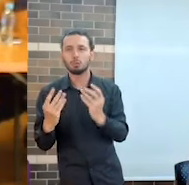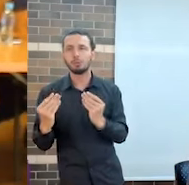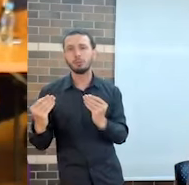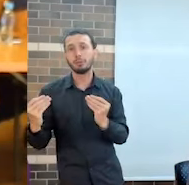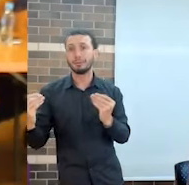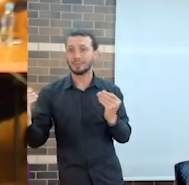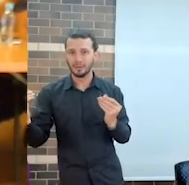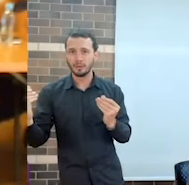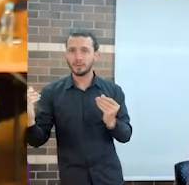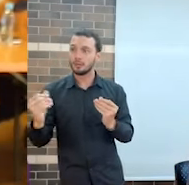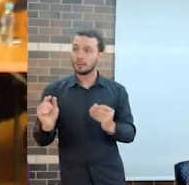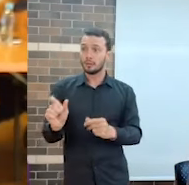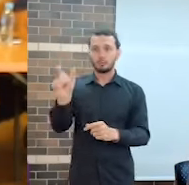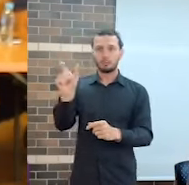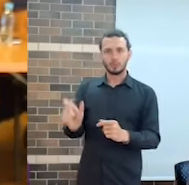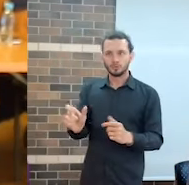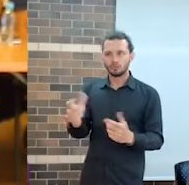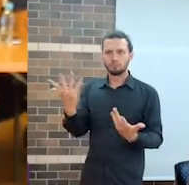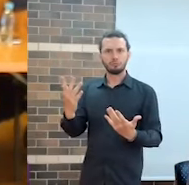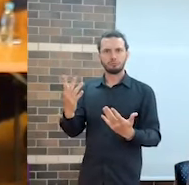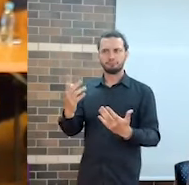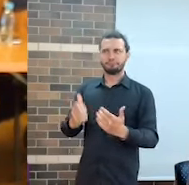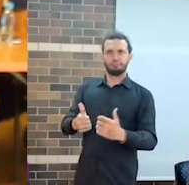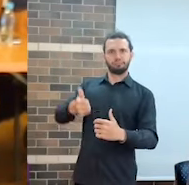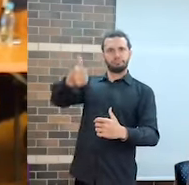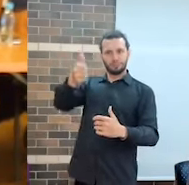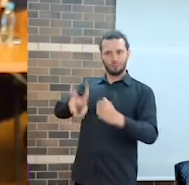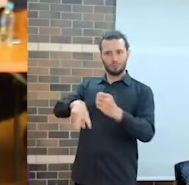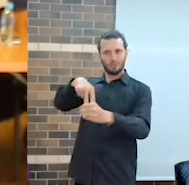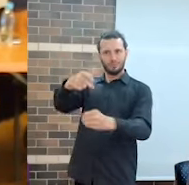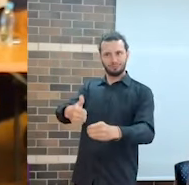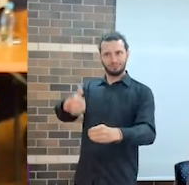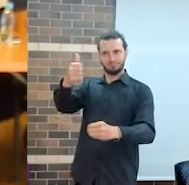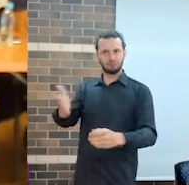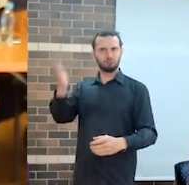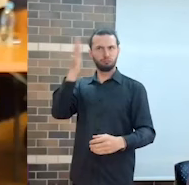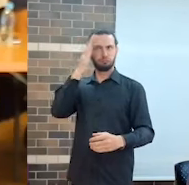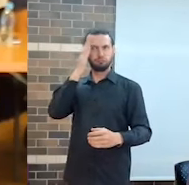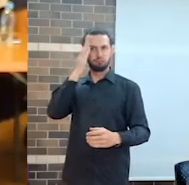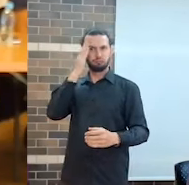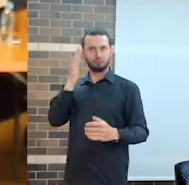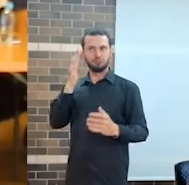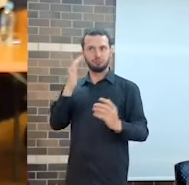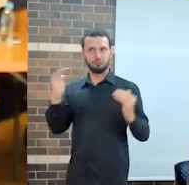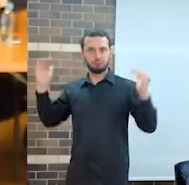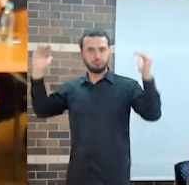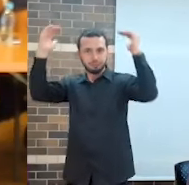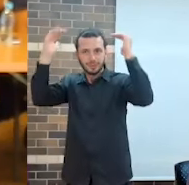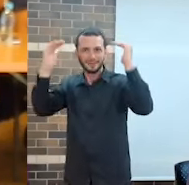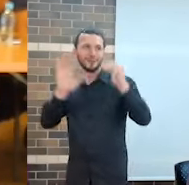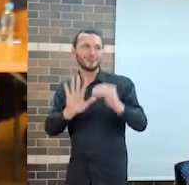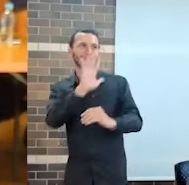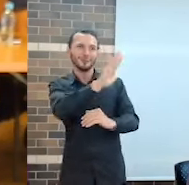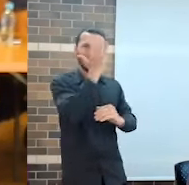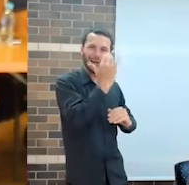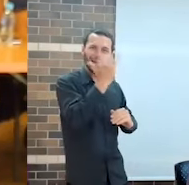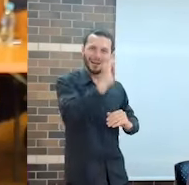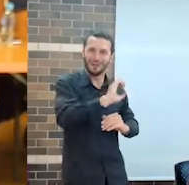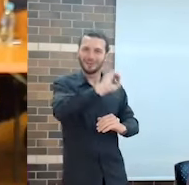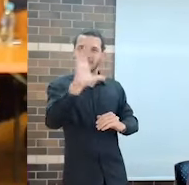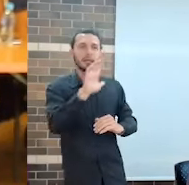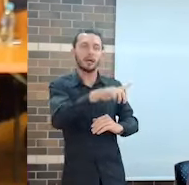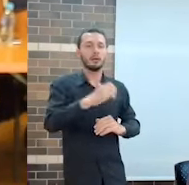de un sabedor, ¿sí? De un sabedor, no, digamos que en la academia occidental es el maestro, pero para nosotros un